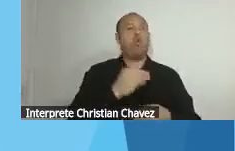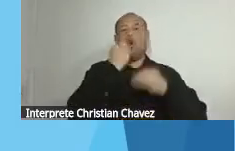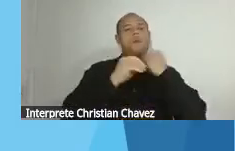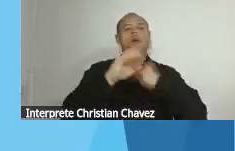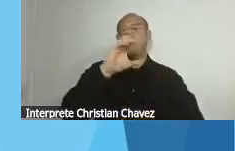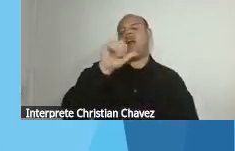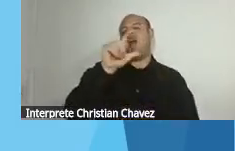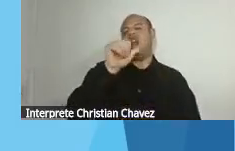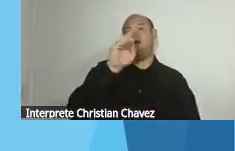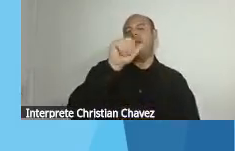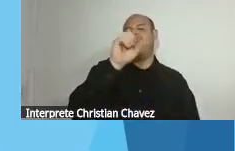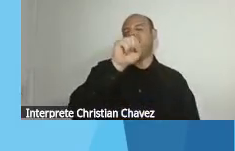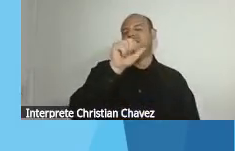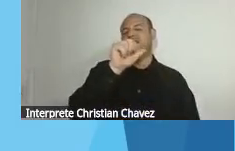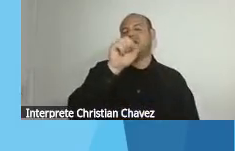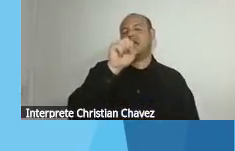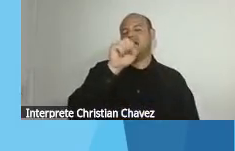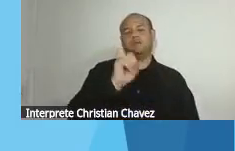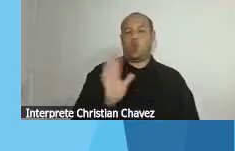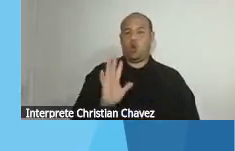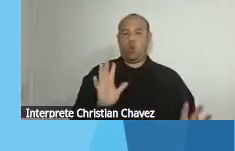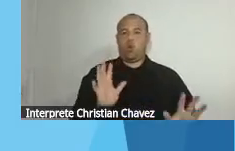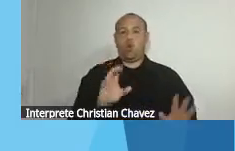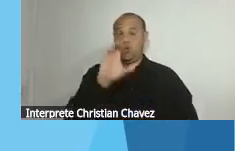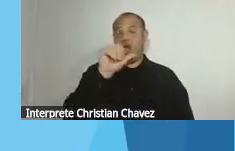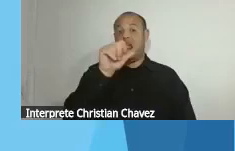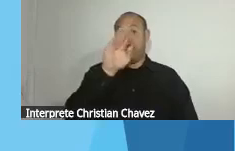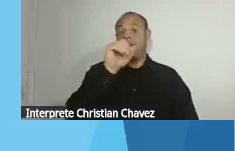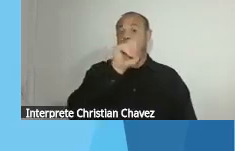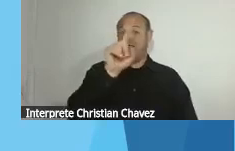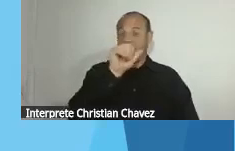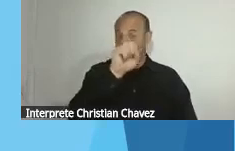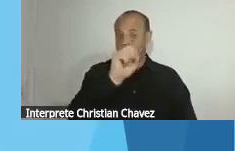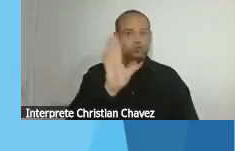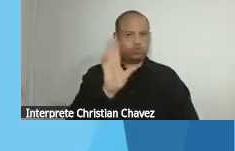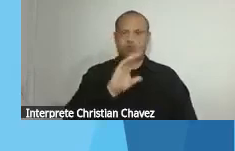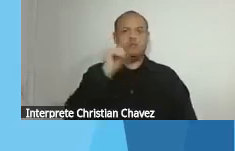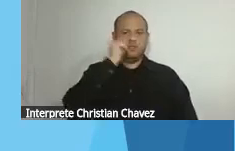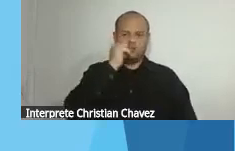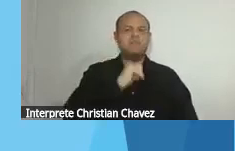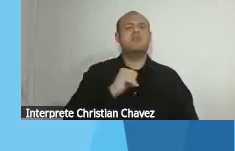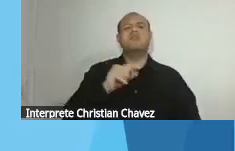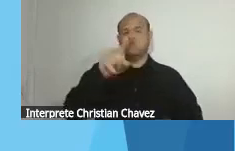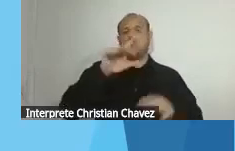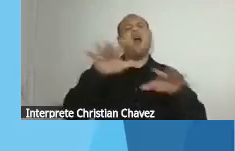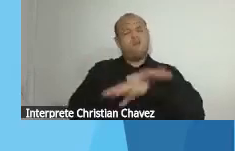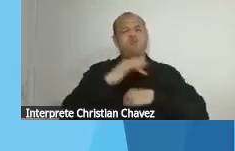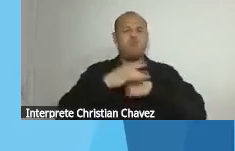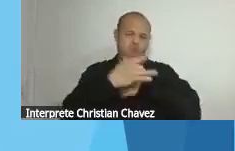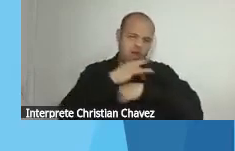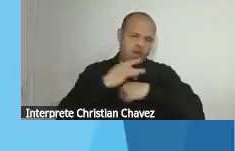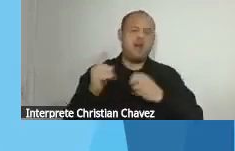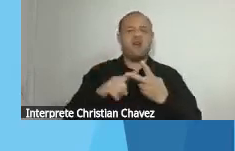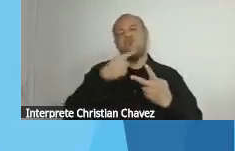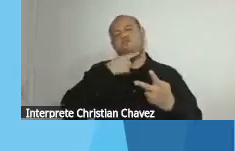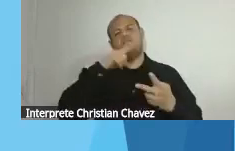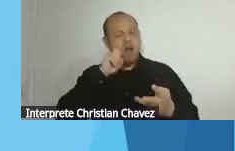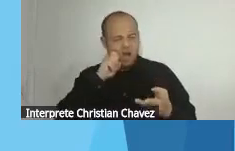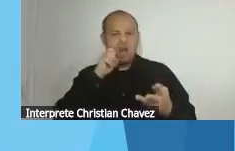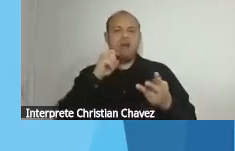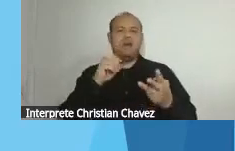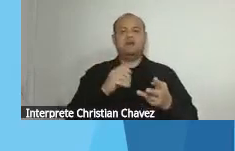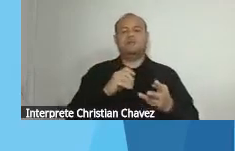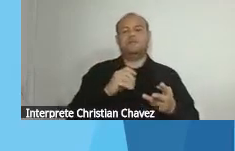¿sí? Si hoy consumí calabaza, a lo mejor mañana nopal, a lo mejor mañana tomate y así. Sí, darle esa variedad. O si consumí